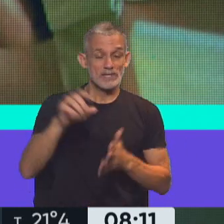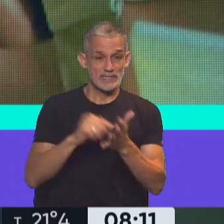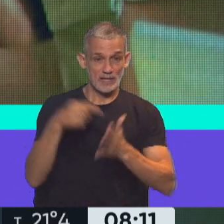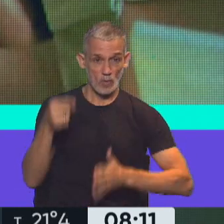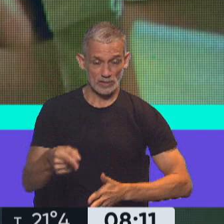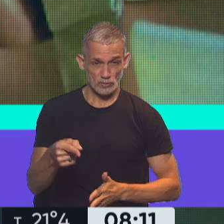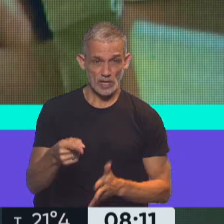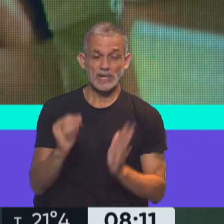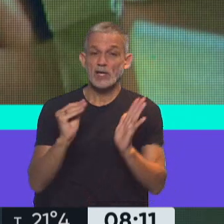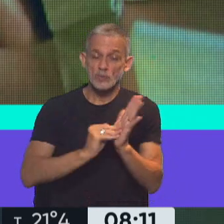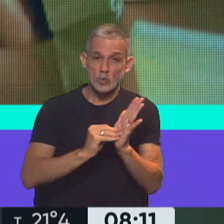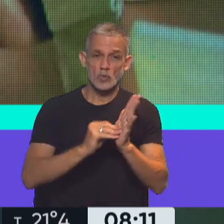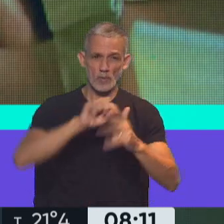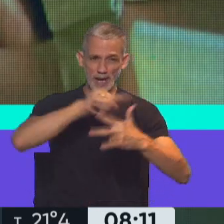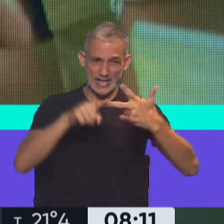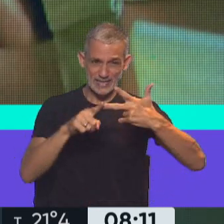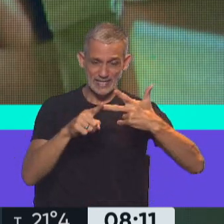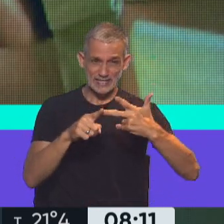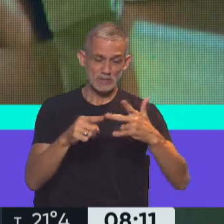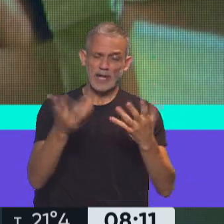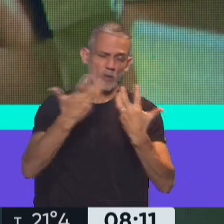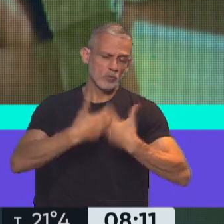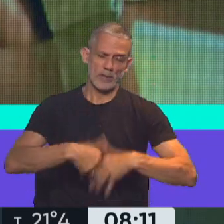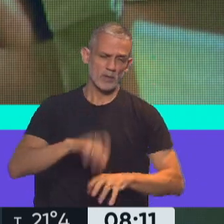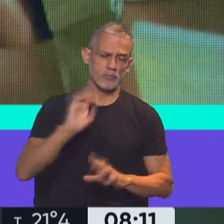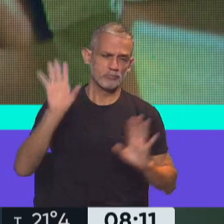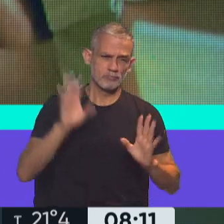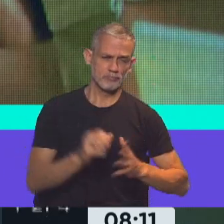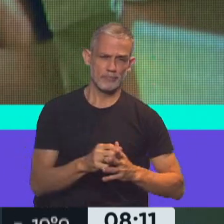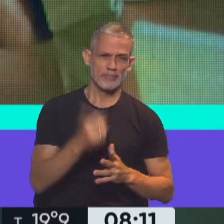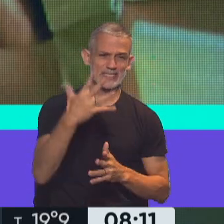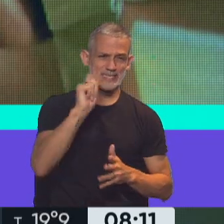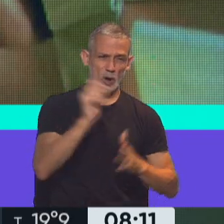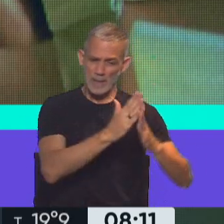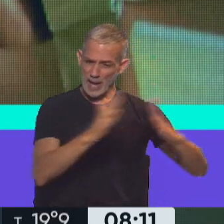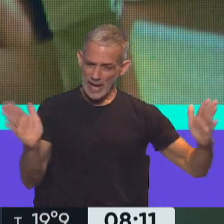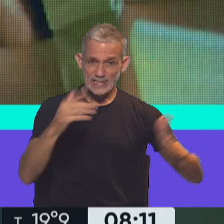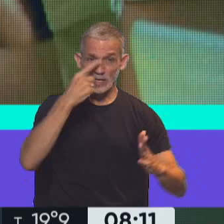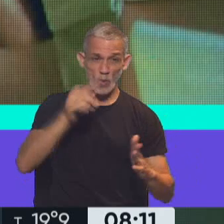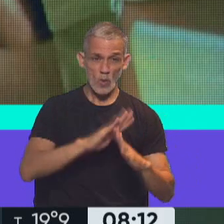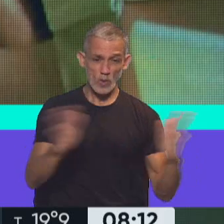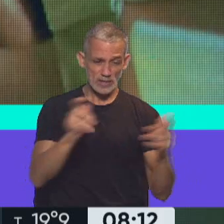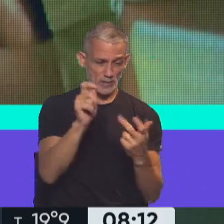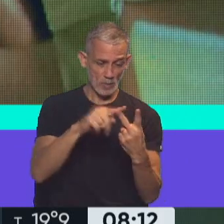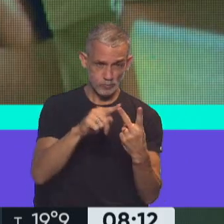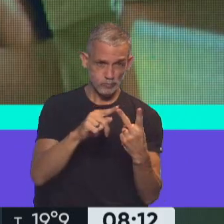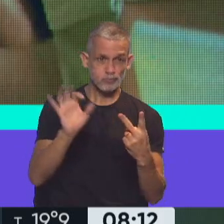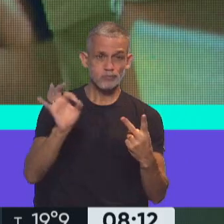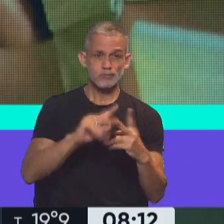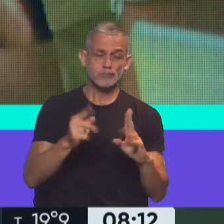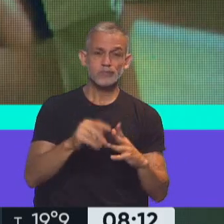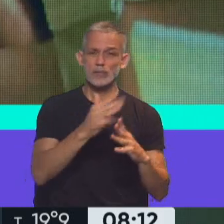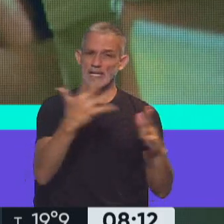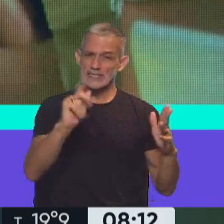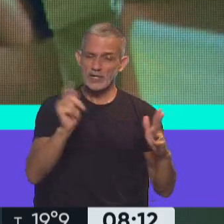aires- el turno para la tercera dosis les va a llegar automáticamente cumplidos los cinco meses desde la última dosis desde la segunda el